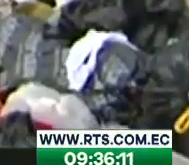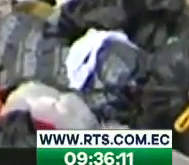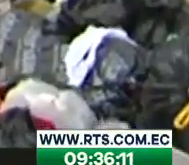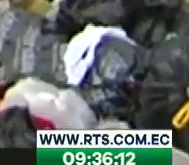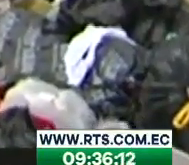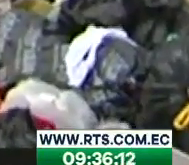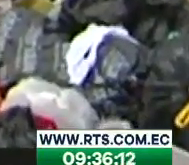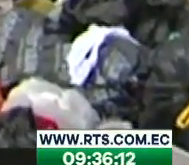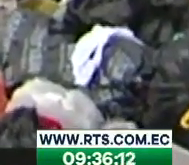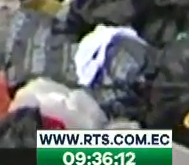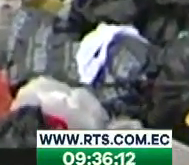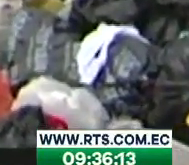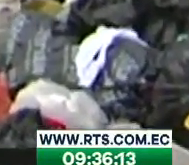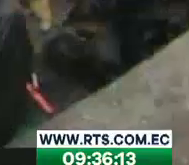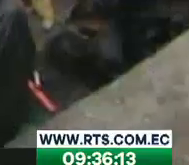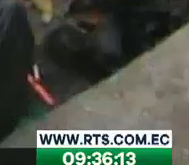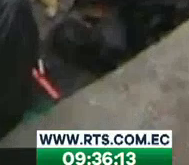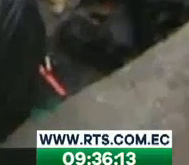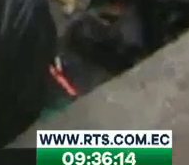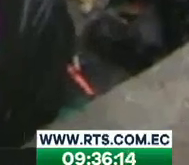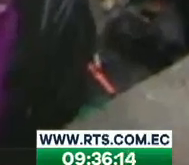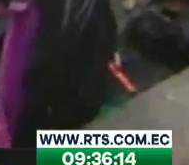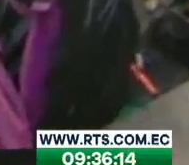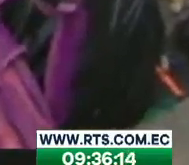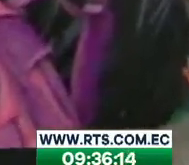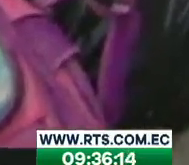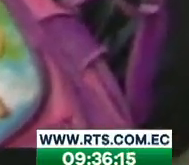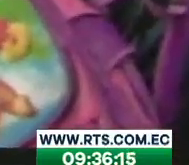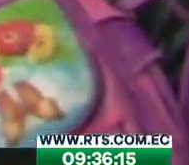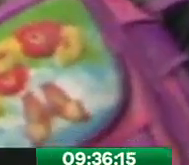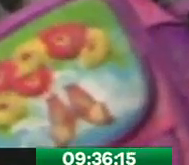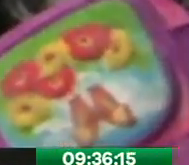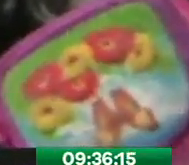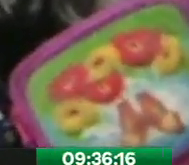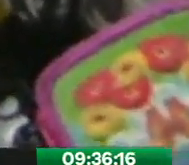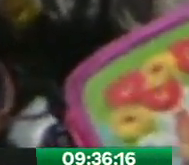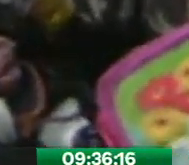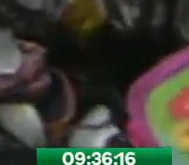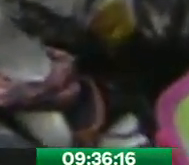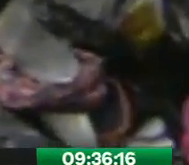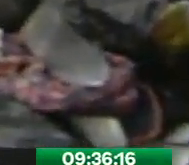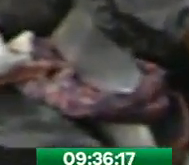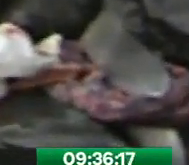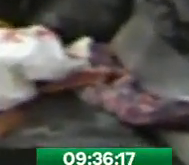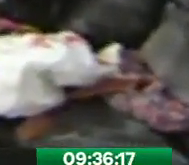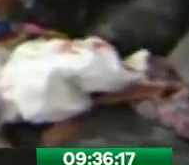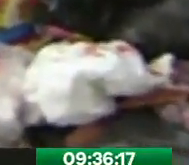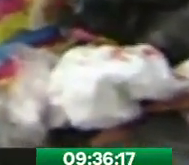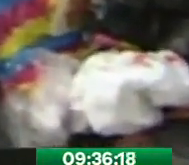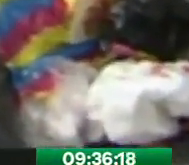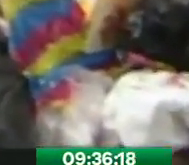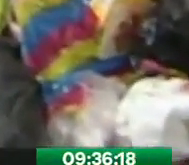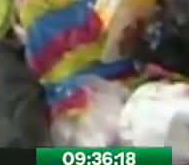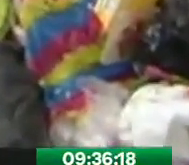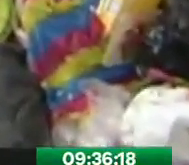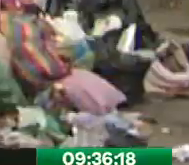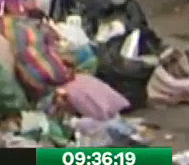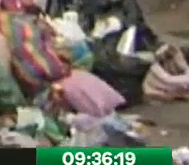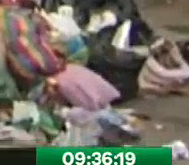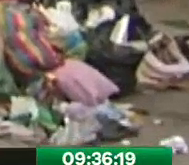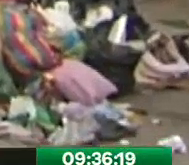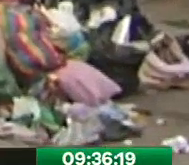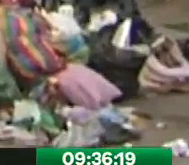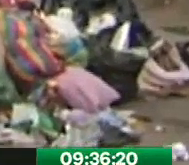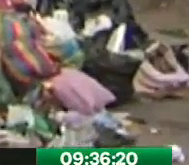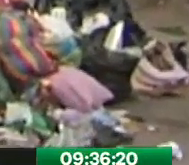Los habitantes de la cooperativa Carlos Castro en el sur de Guayaquil dicen sentir inconformidad, pues se ve